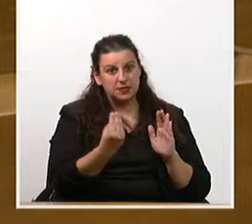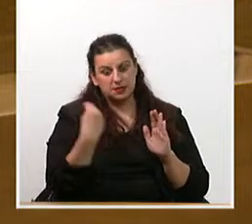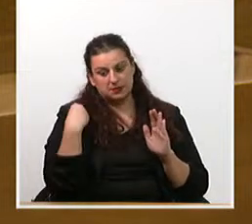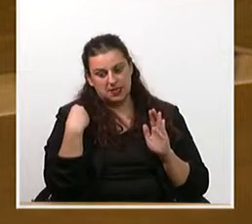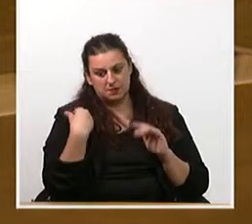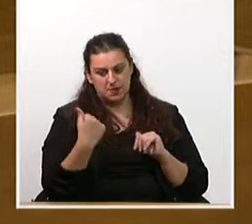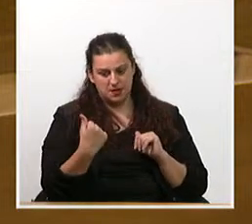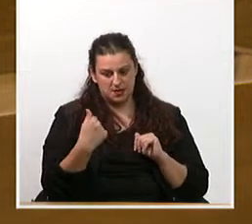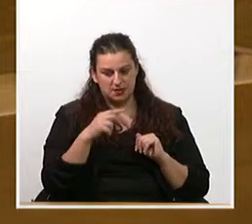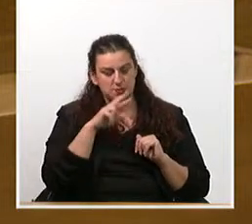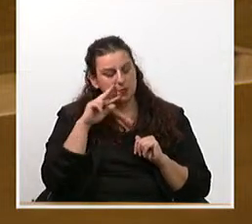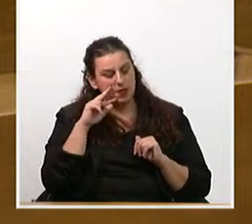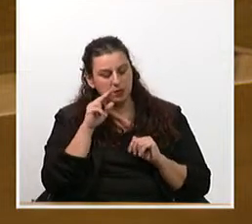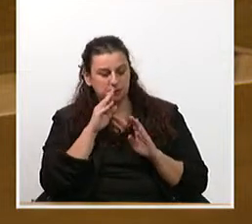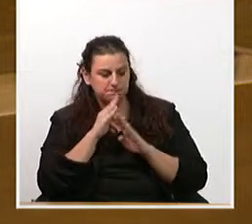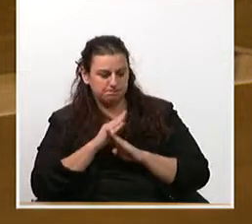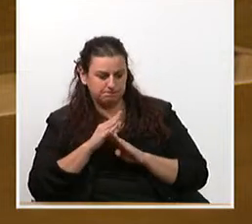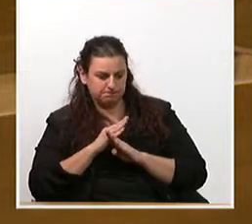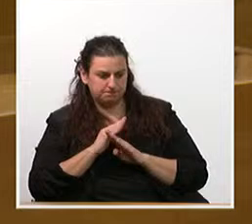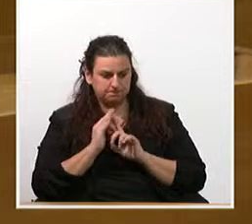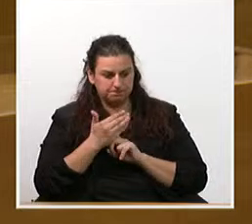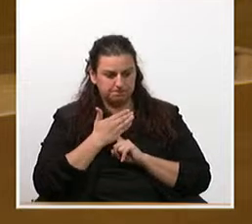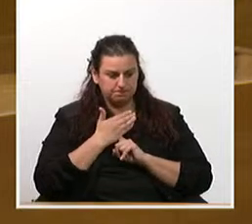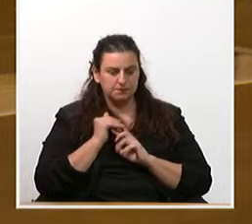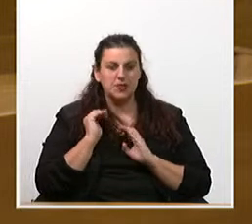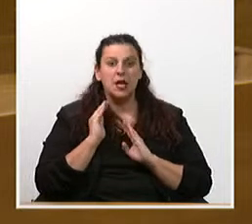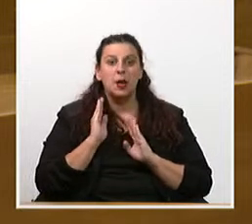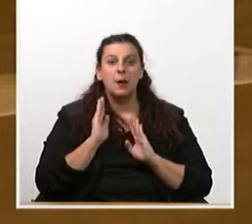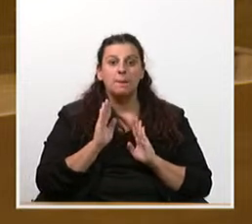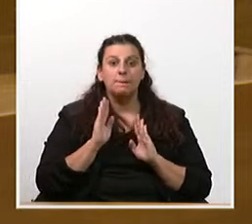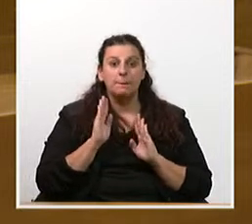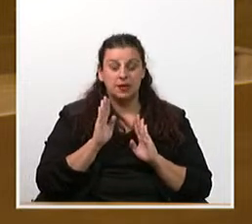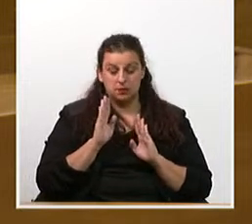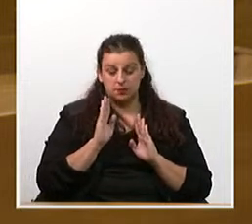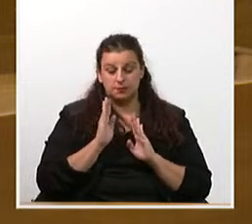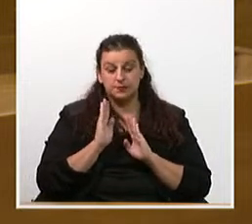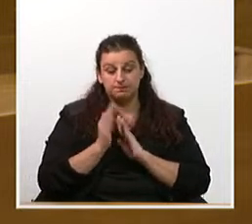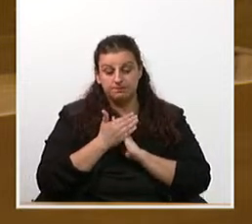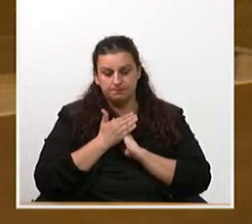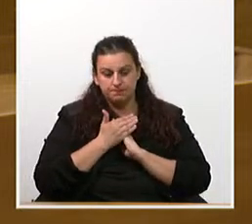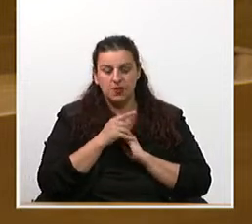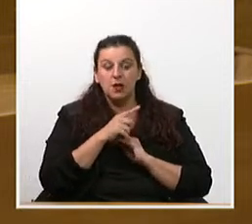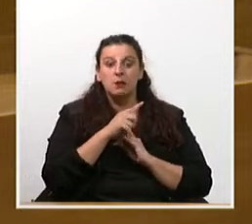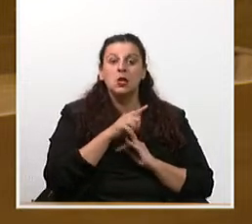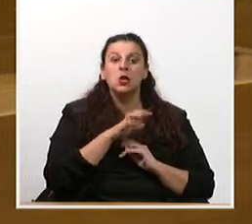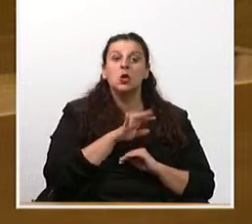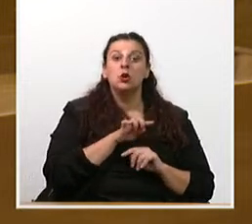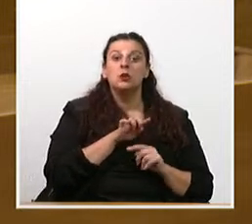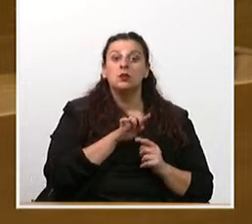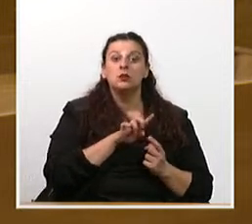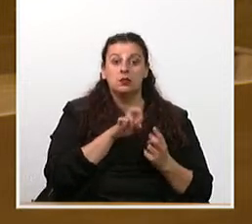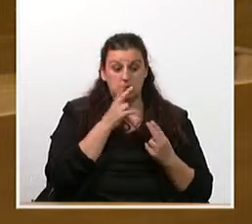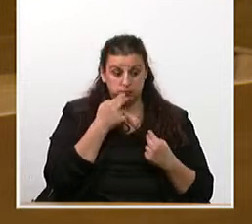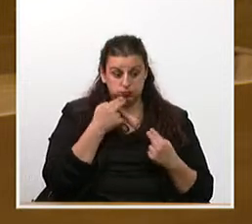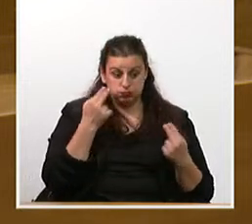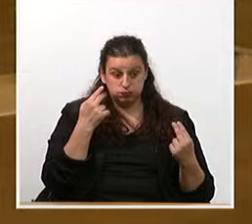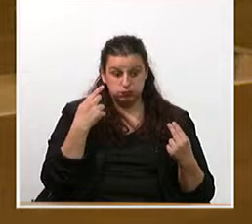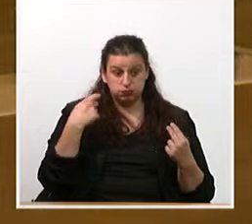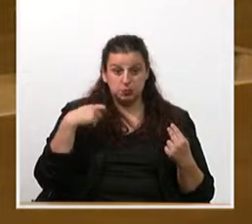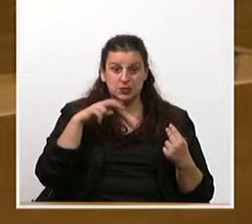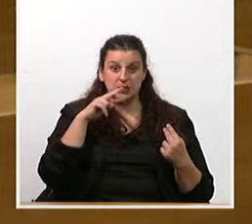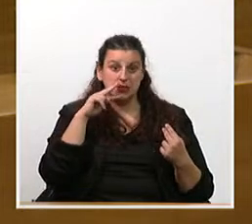despacho pero es que per señor conseller pero que señor conseller el presid